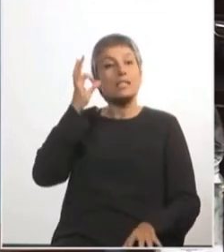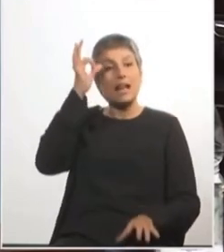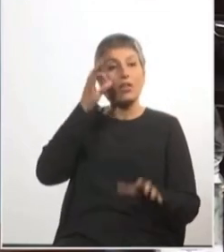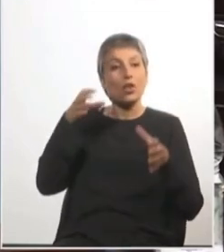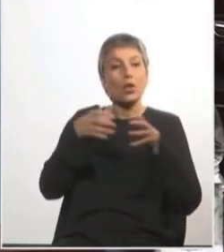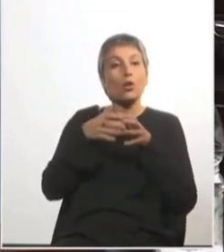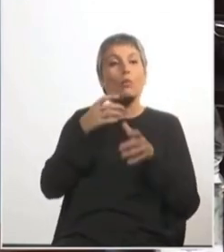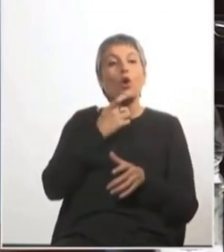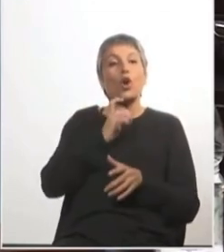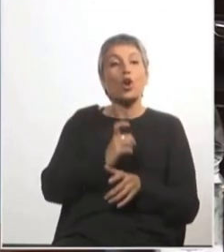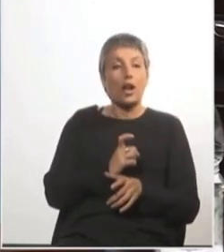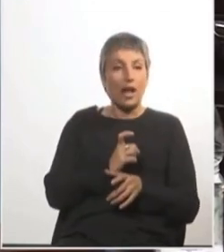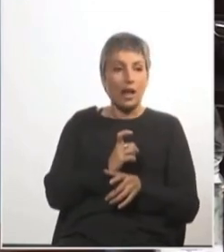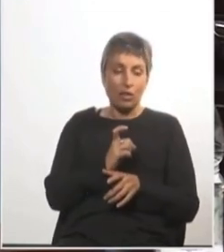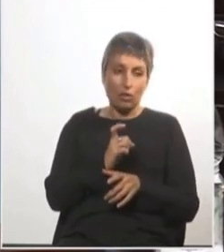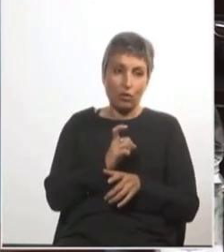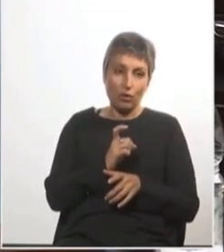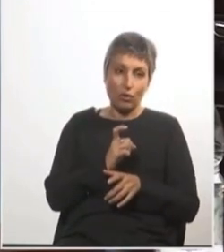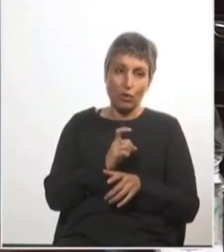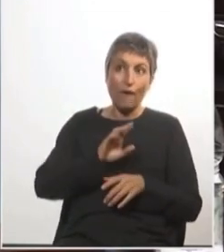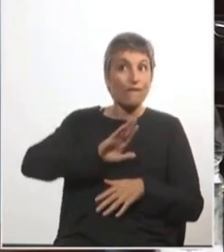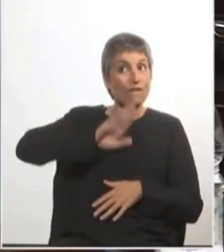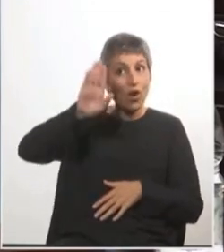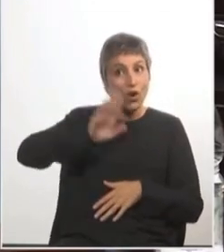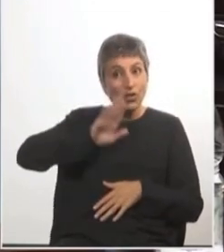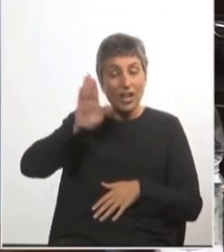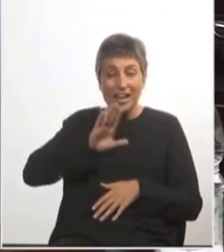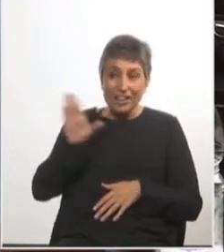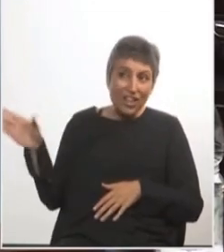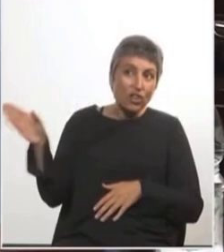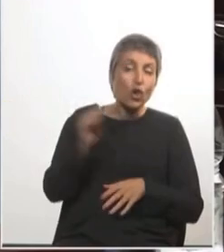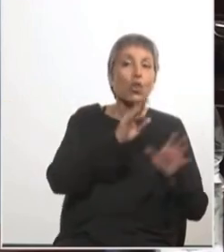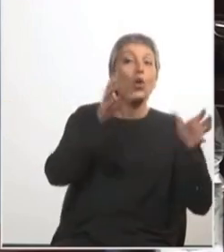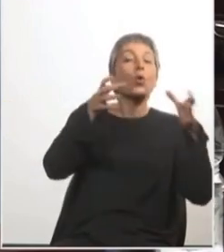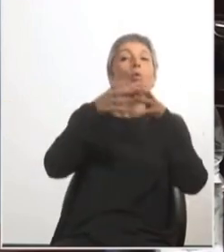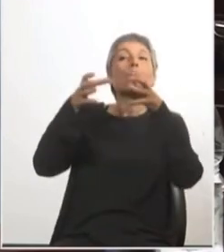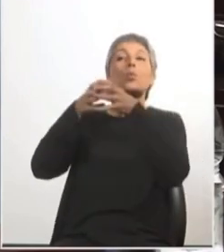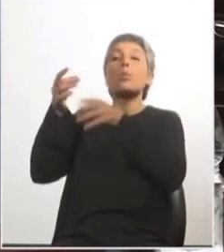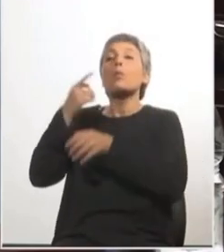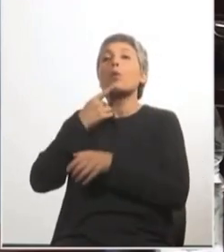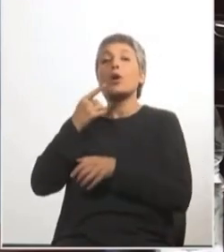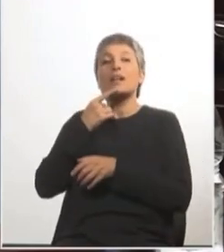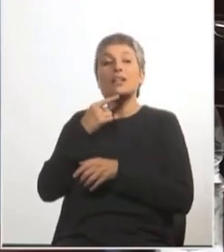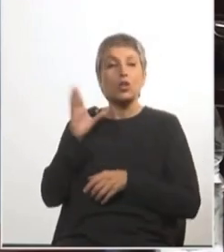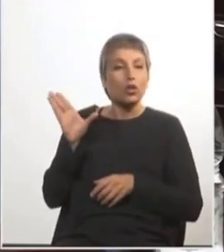Colorado, la votaron los legisladores de todos los partidos políticos.